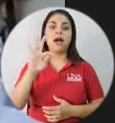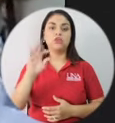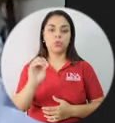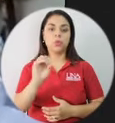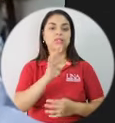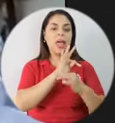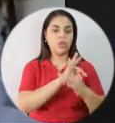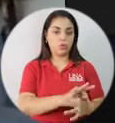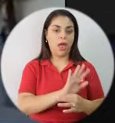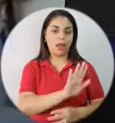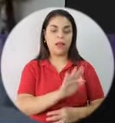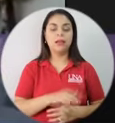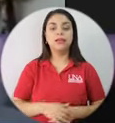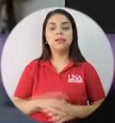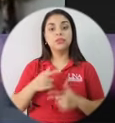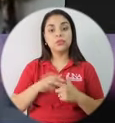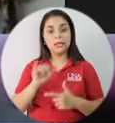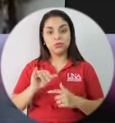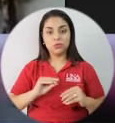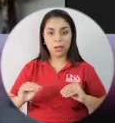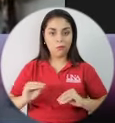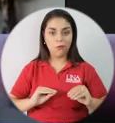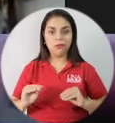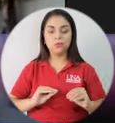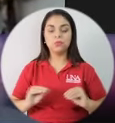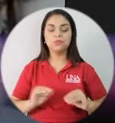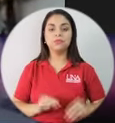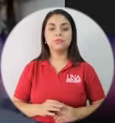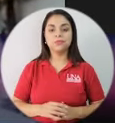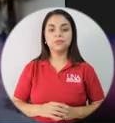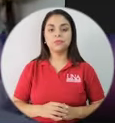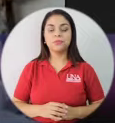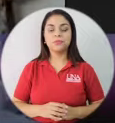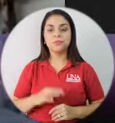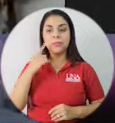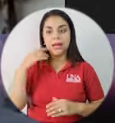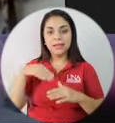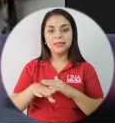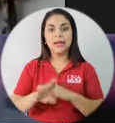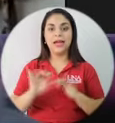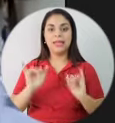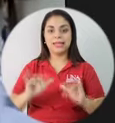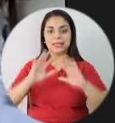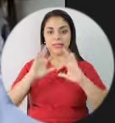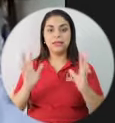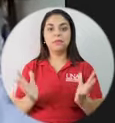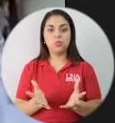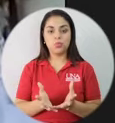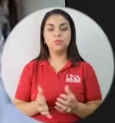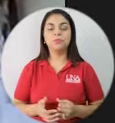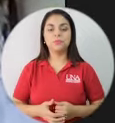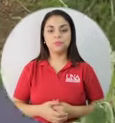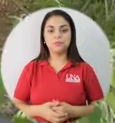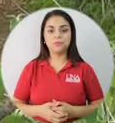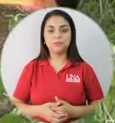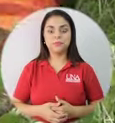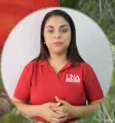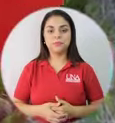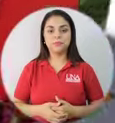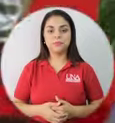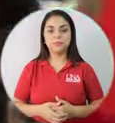torrefacto tradicional. Entonces, eso es lo que nos ha movido, pues, a entrar en este mundo.